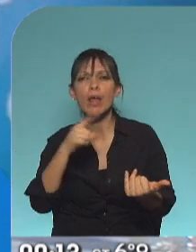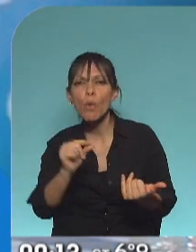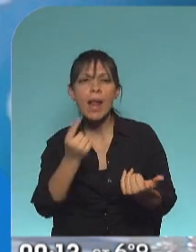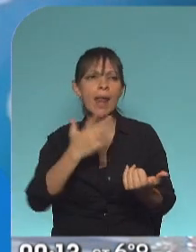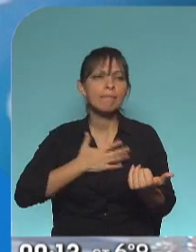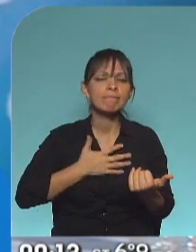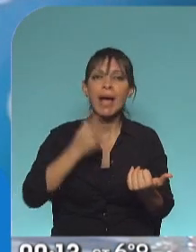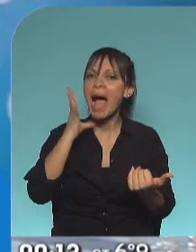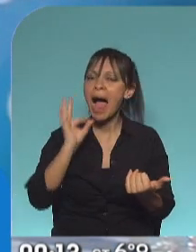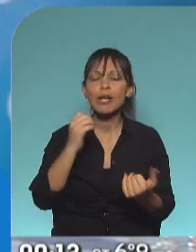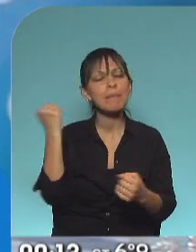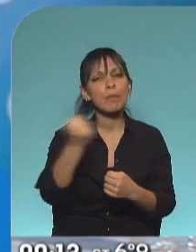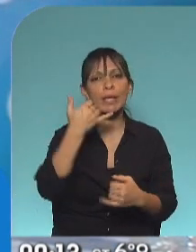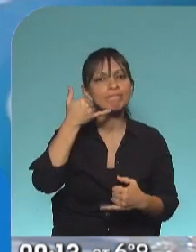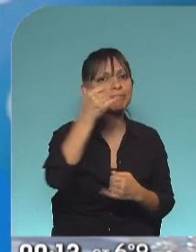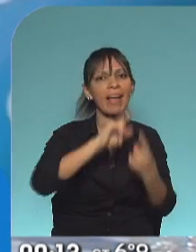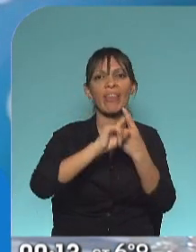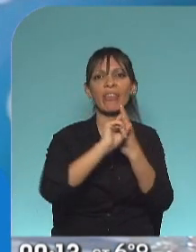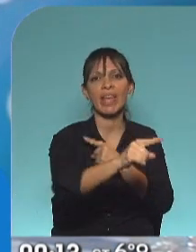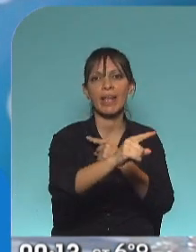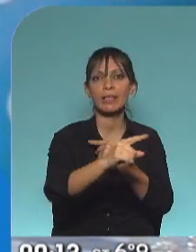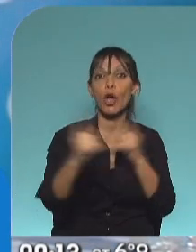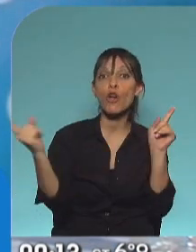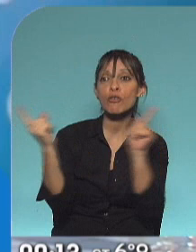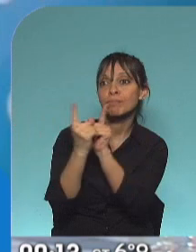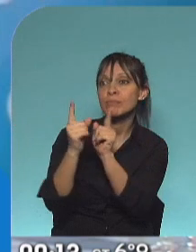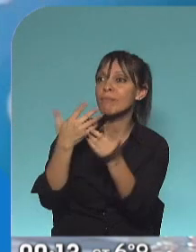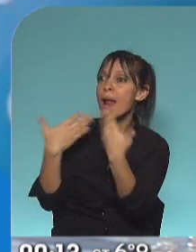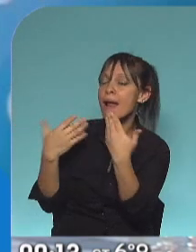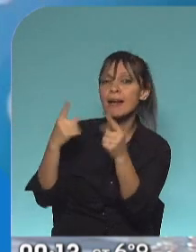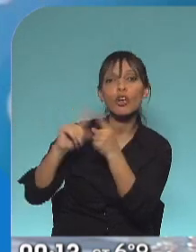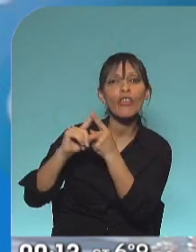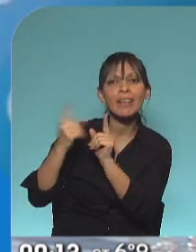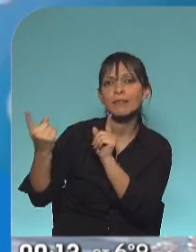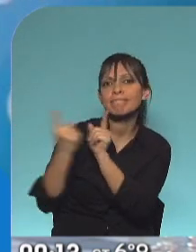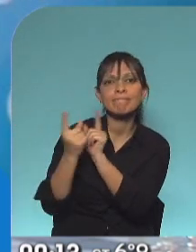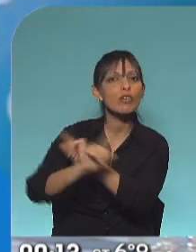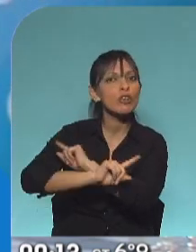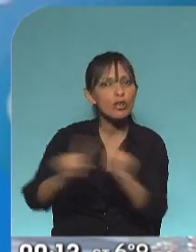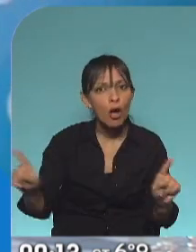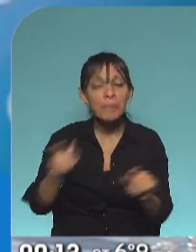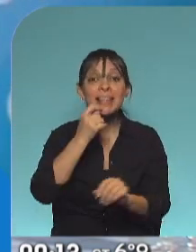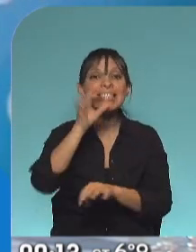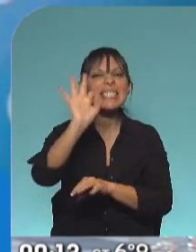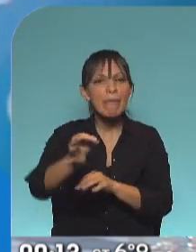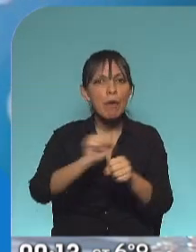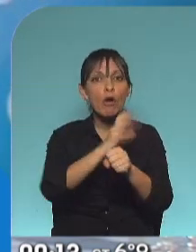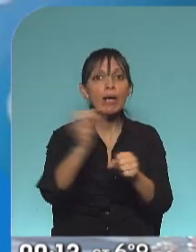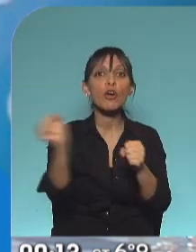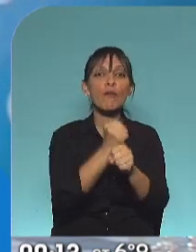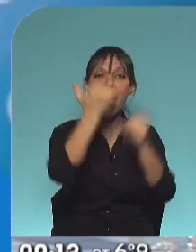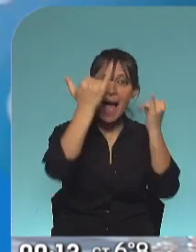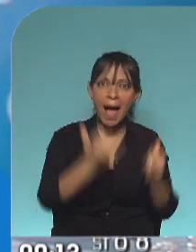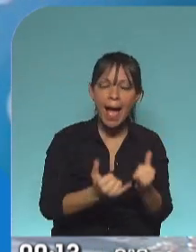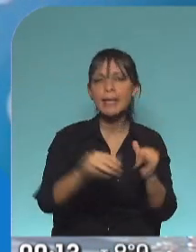sistema de salud e inmediatamente evitar el contacto con otras personas. Si tenemos la confirmación de tener COVID-19, seguir